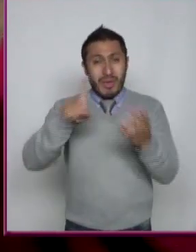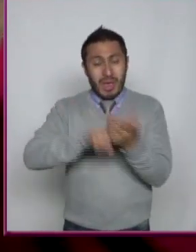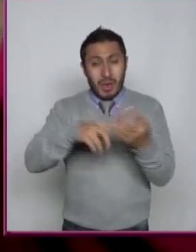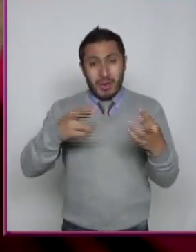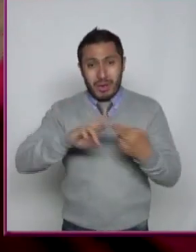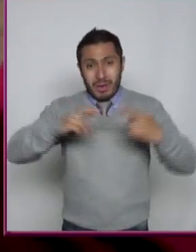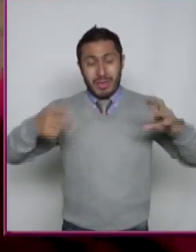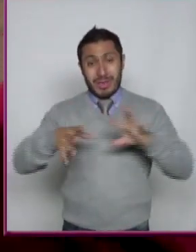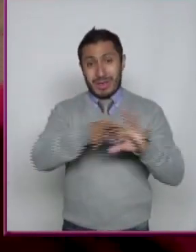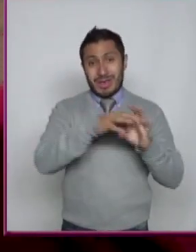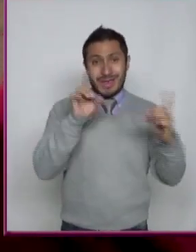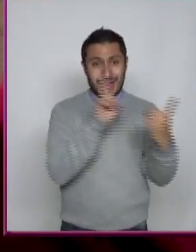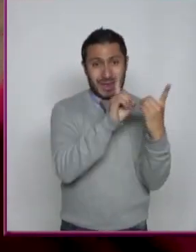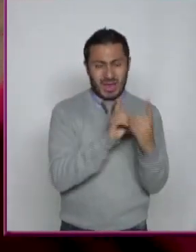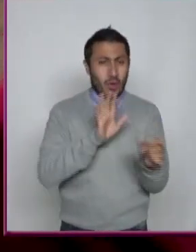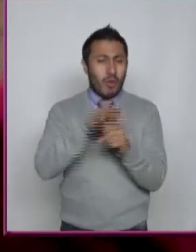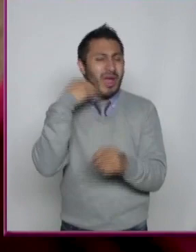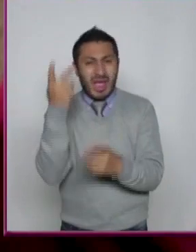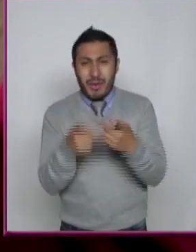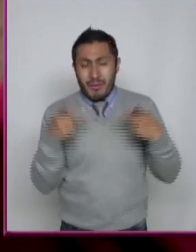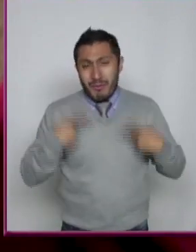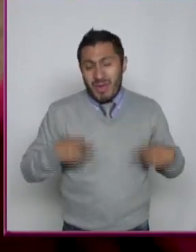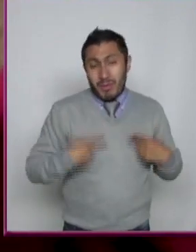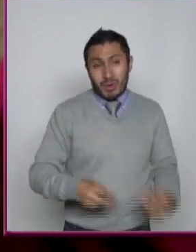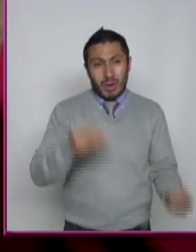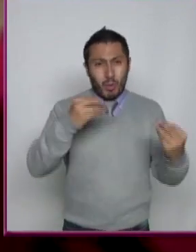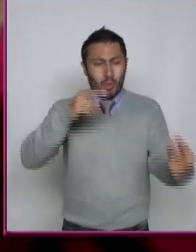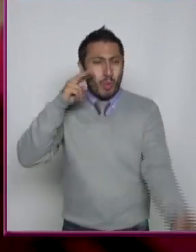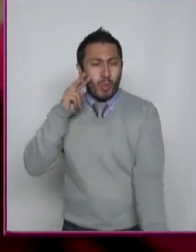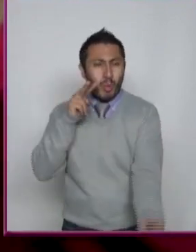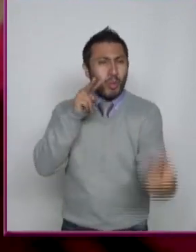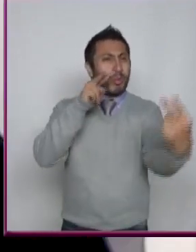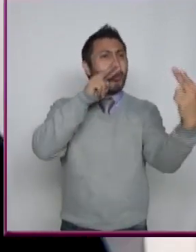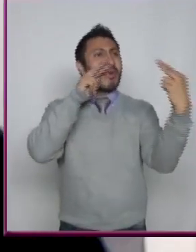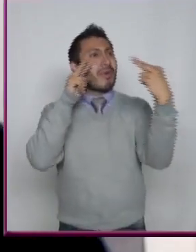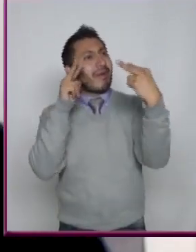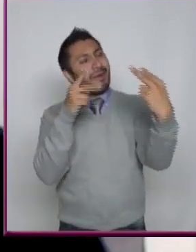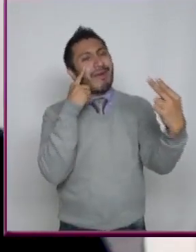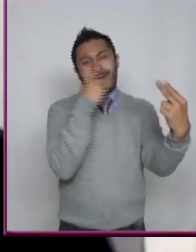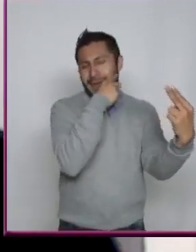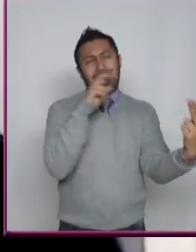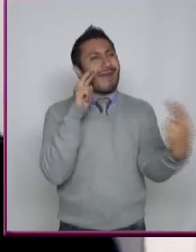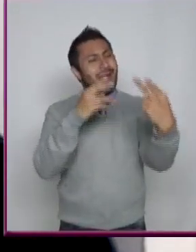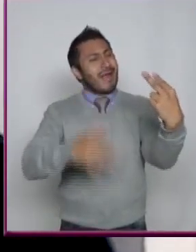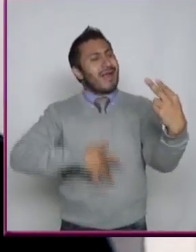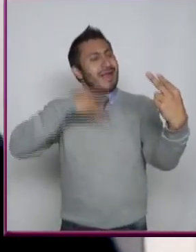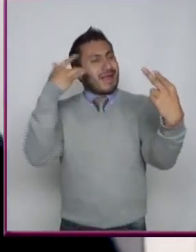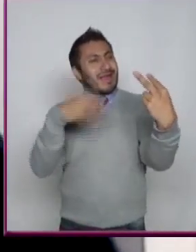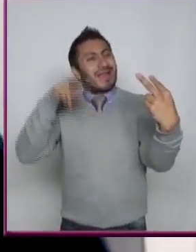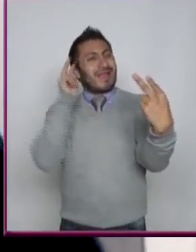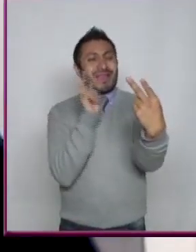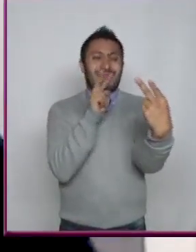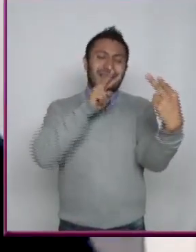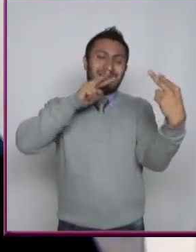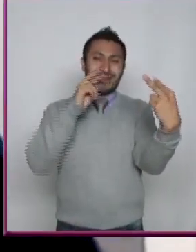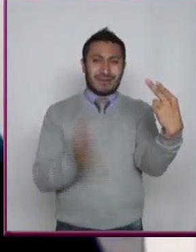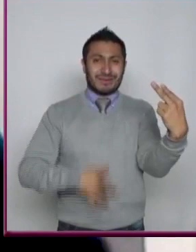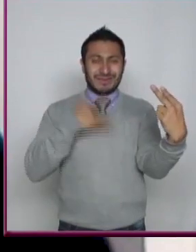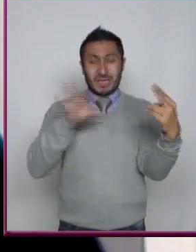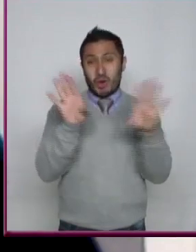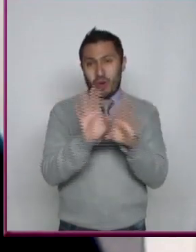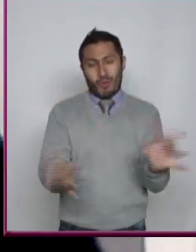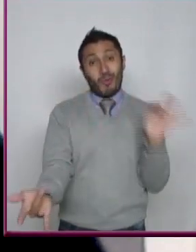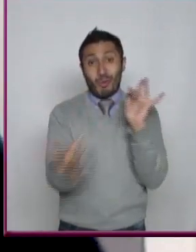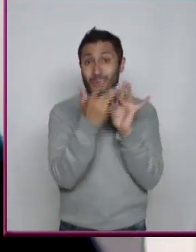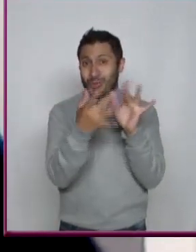persona. Cualquier persona que haya pasado mucho tiempo mirando los ojos de alguien de quien está enamorado o enamorada y siente una súper